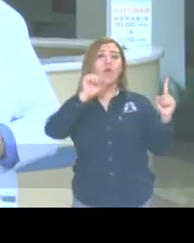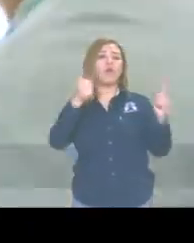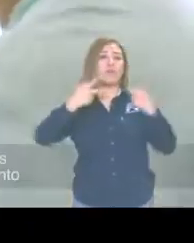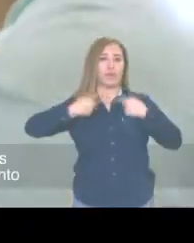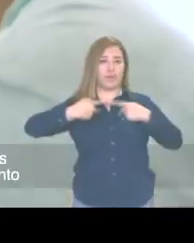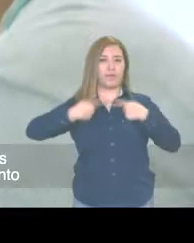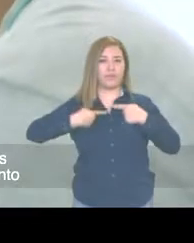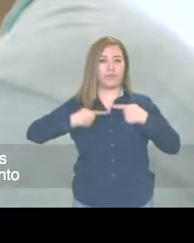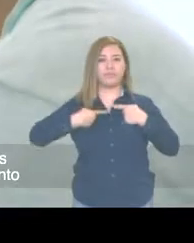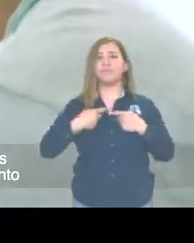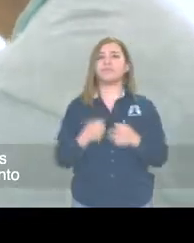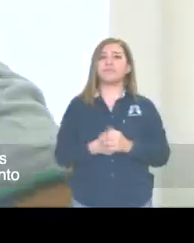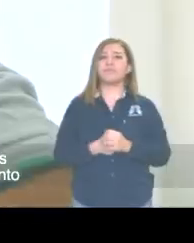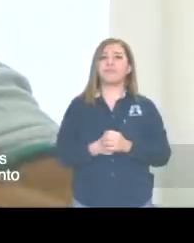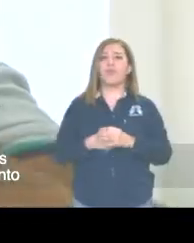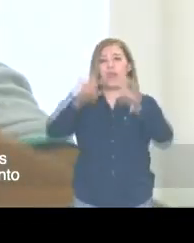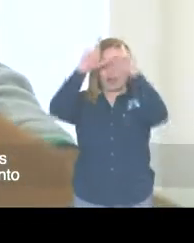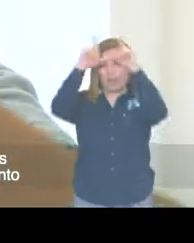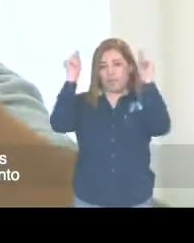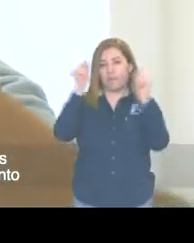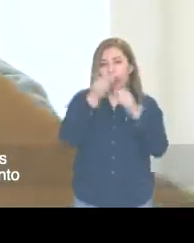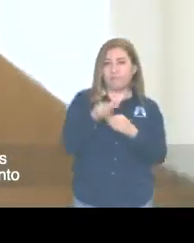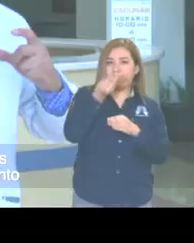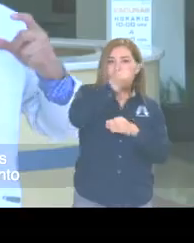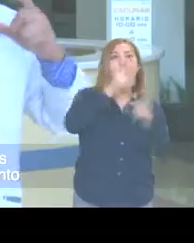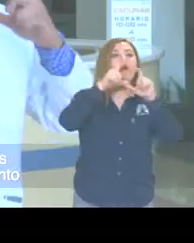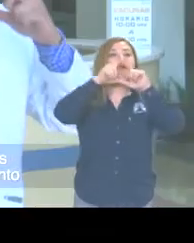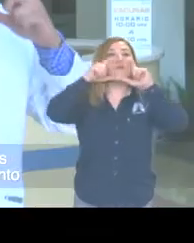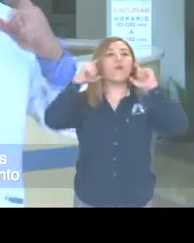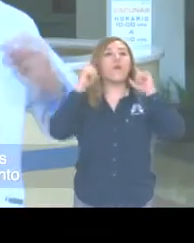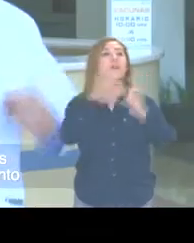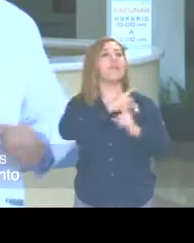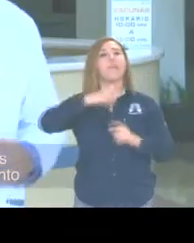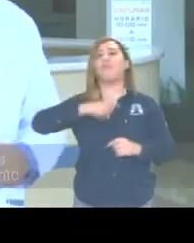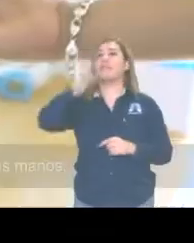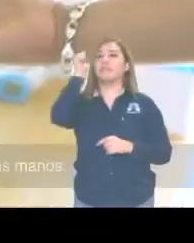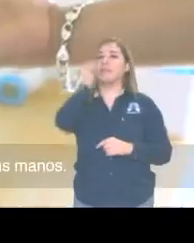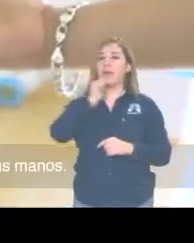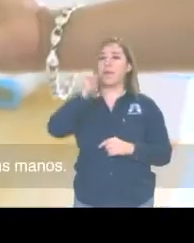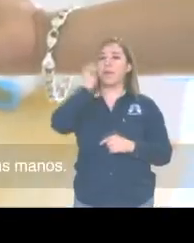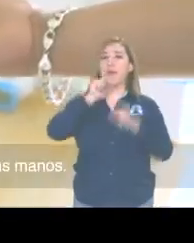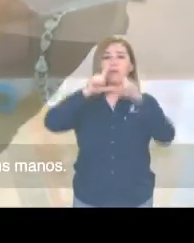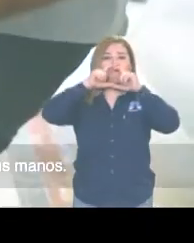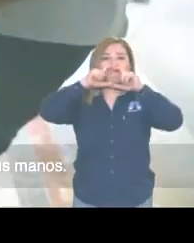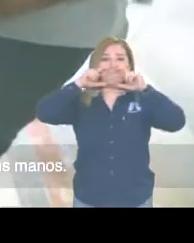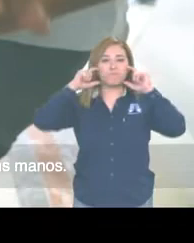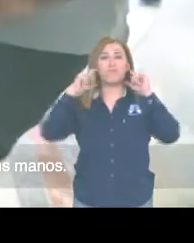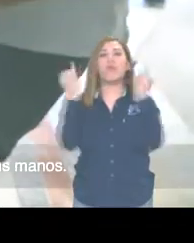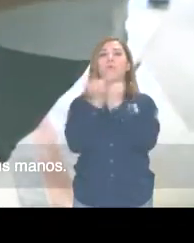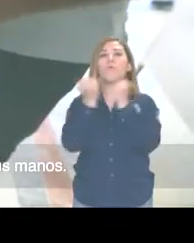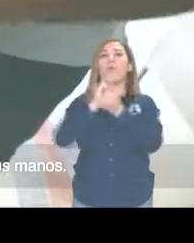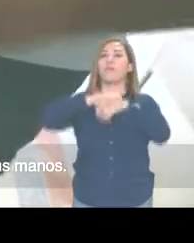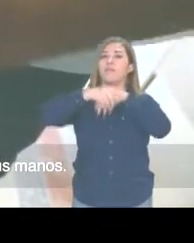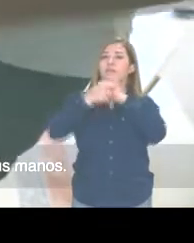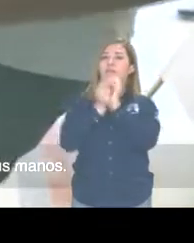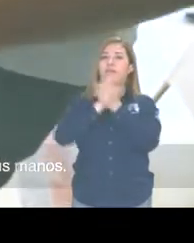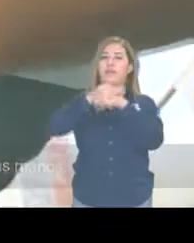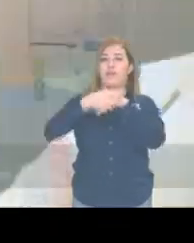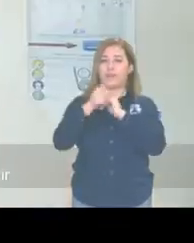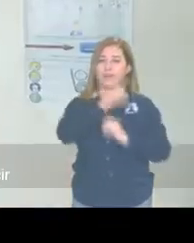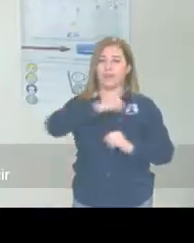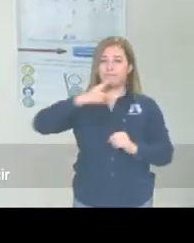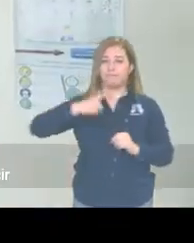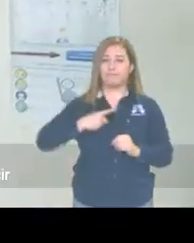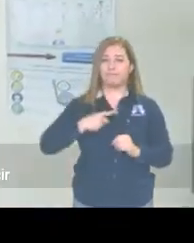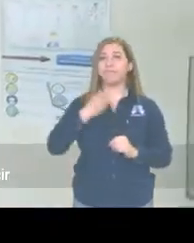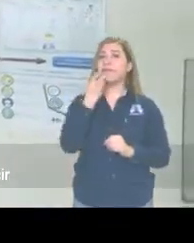usuarios. El personal te entregará un cubrebocas, el cual deberás de portar en todo momento, así como realizar la desinfección y lavado de tus manos.